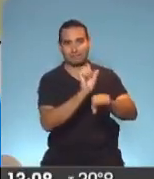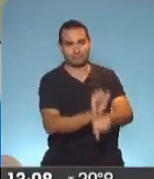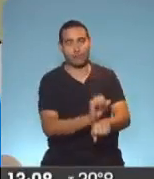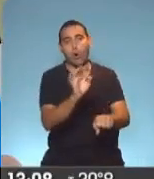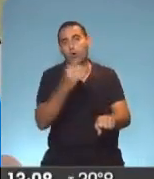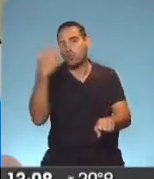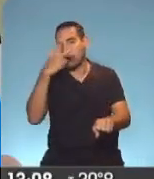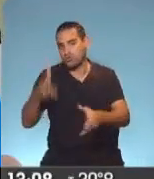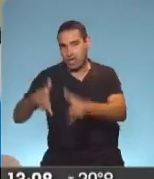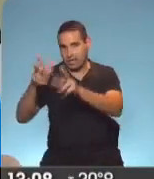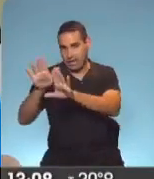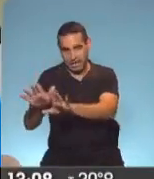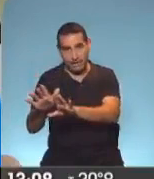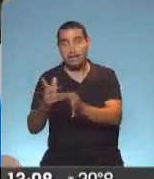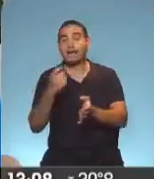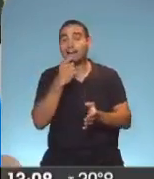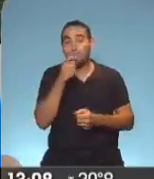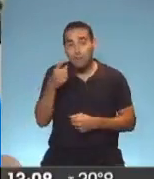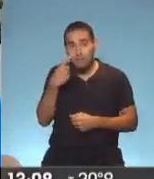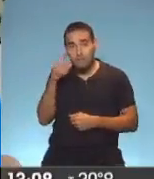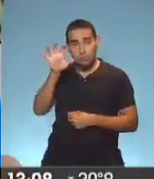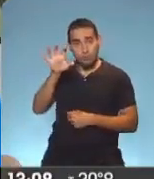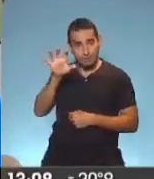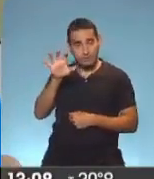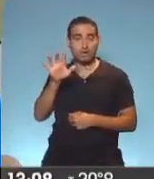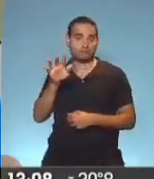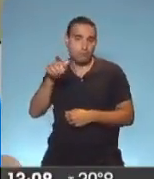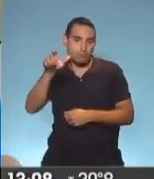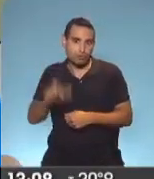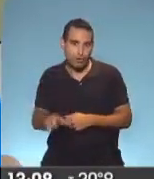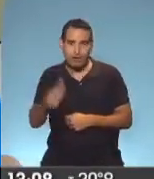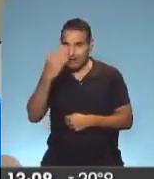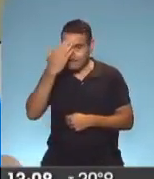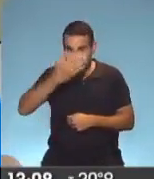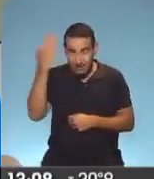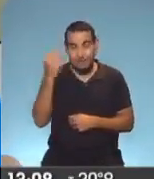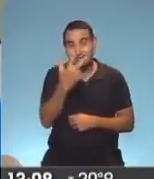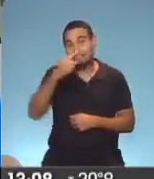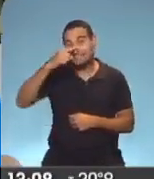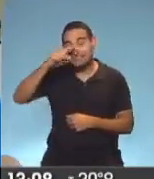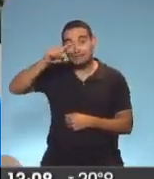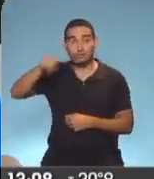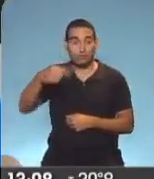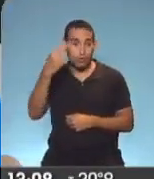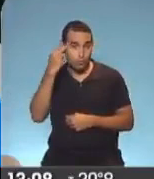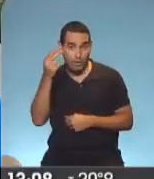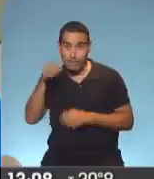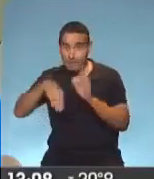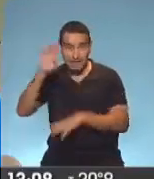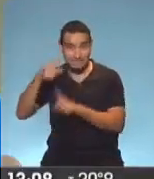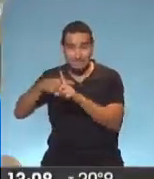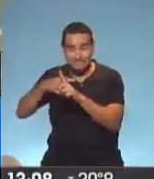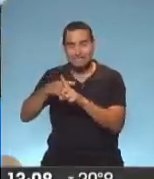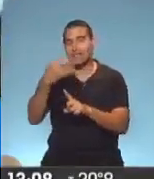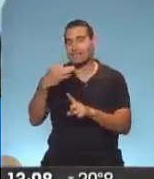hotel. En el caso de vivir en provincia y la persona tenga más fiebre de 37 grados con 9 décimas,